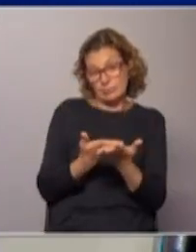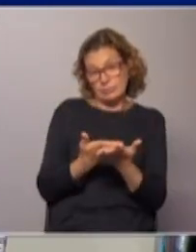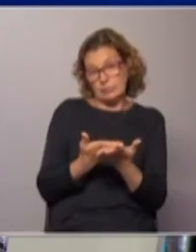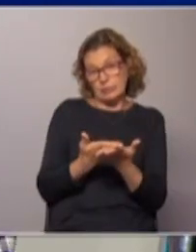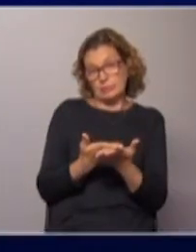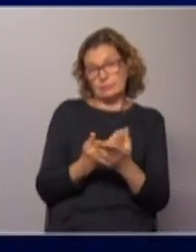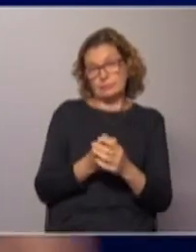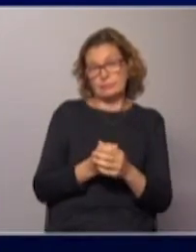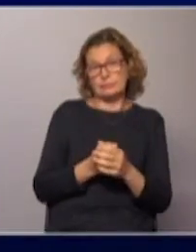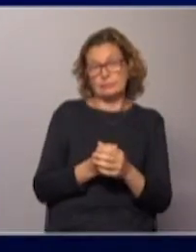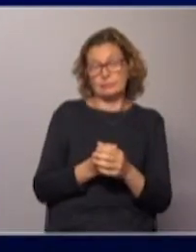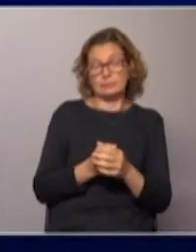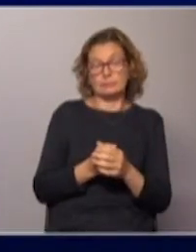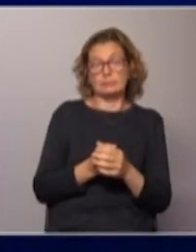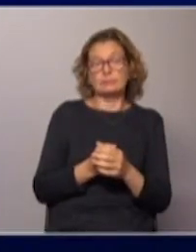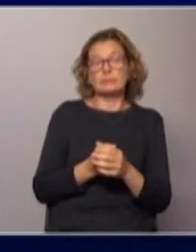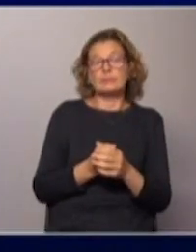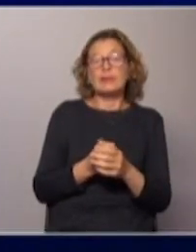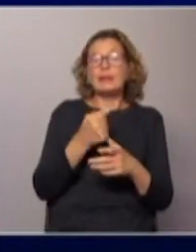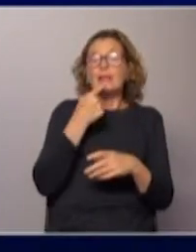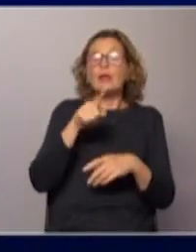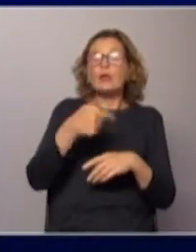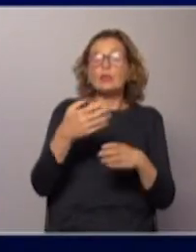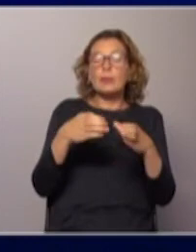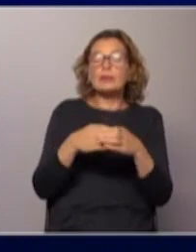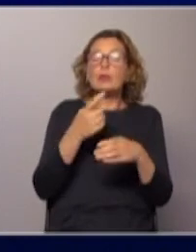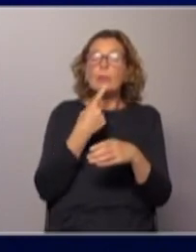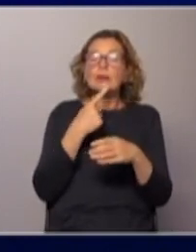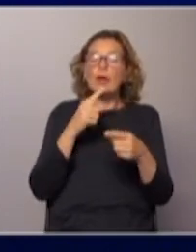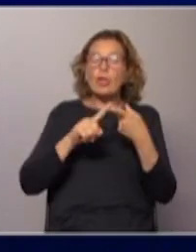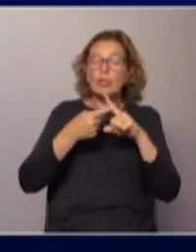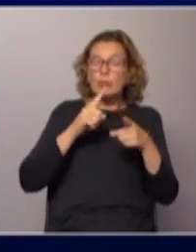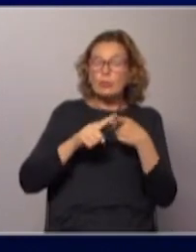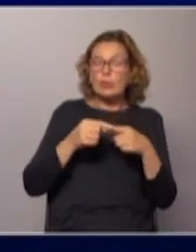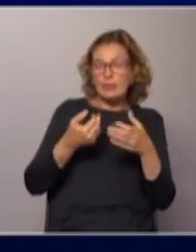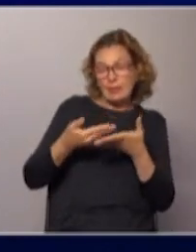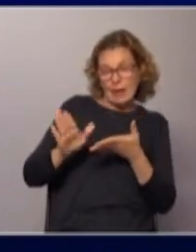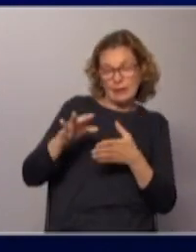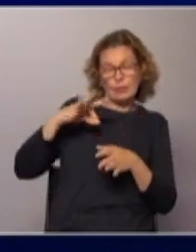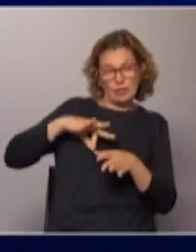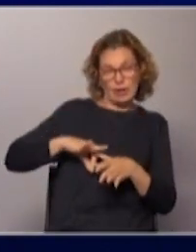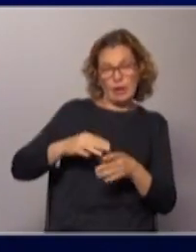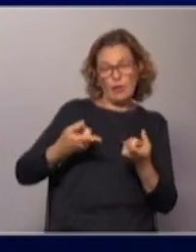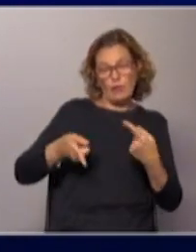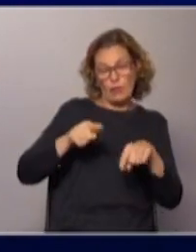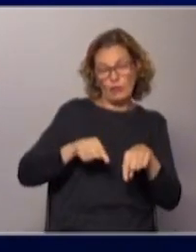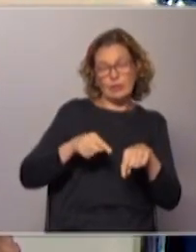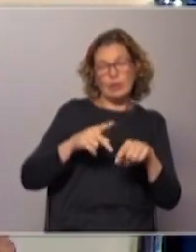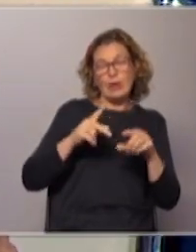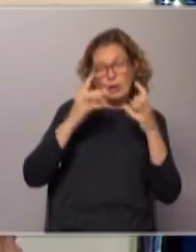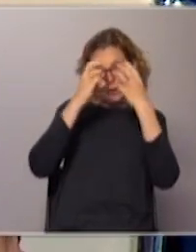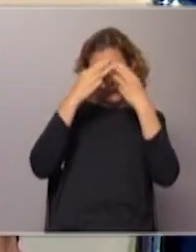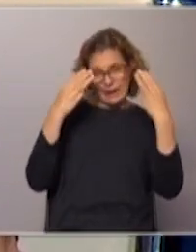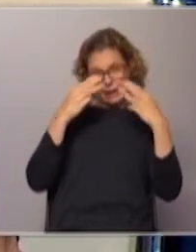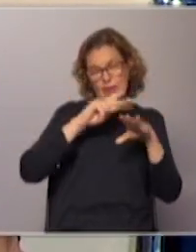aditivo y les decía que otros partidos en la discusión presupuestal saliendo de la cuestión de salarios y volviendo a la generalidad del proyecto